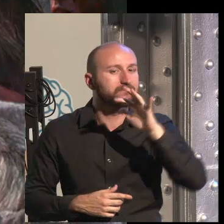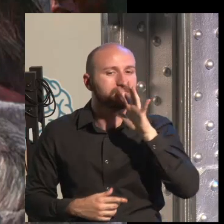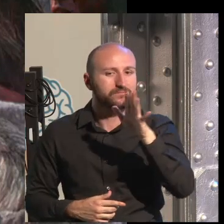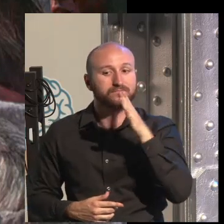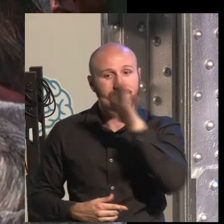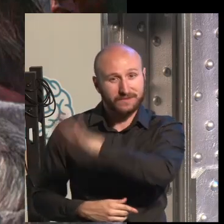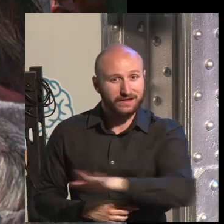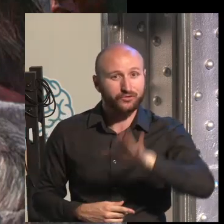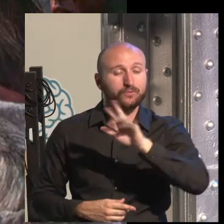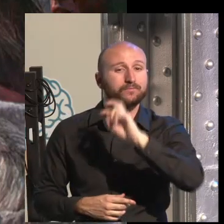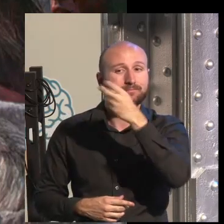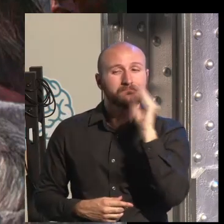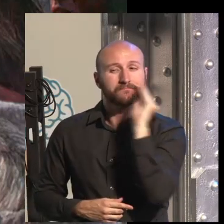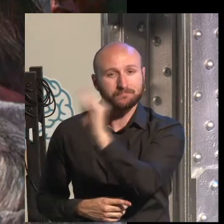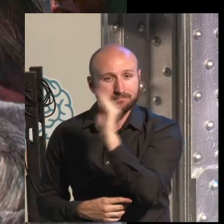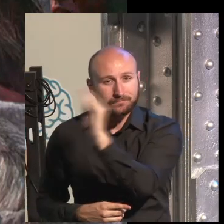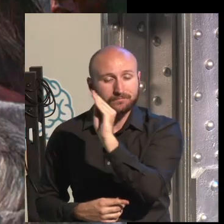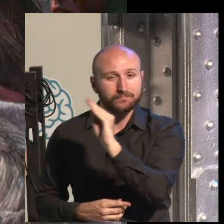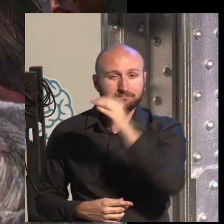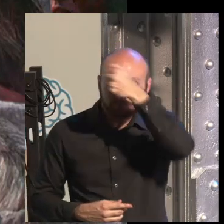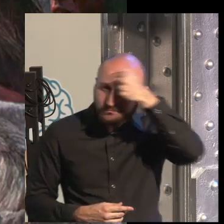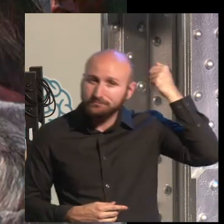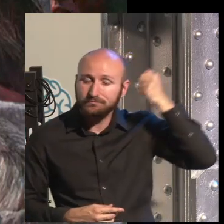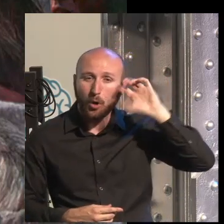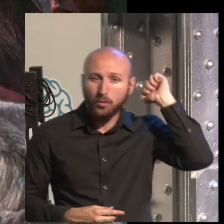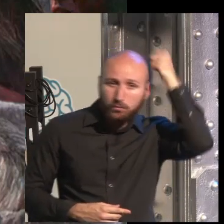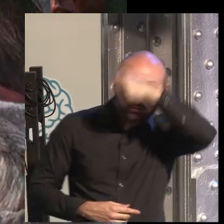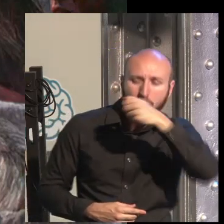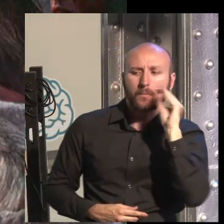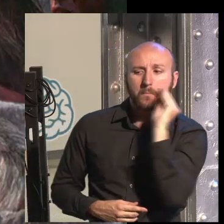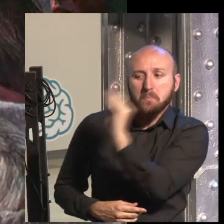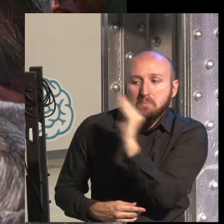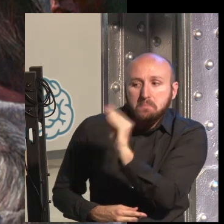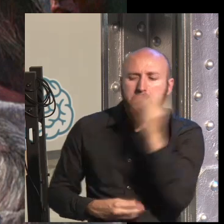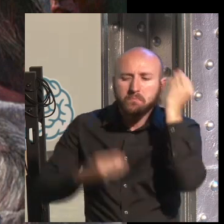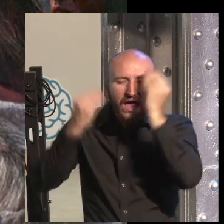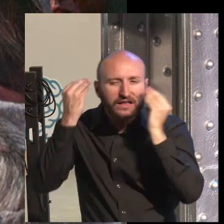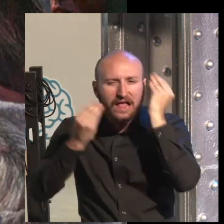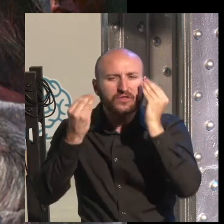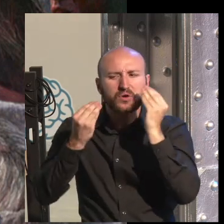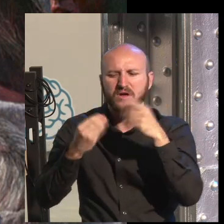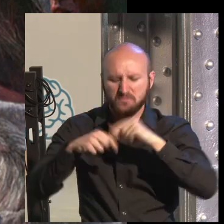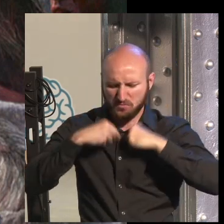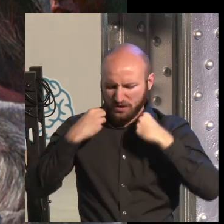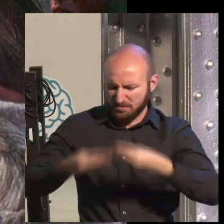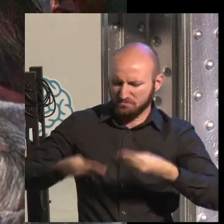niño, el niño neandertal mira al niño cromañón y le podría estar preguntando, podría estar pensando, ¿para qué sirve ese